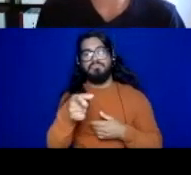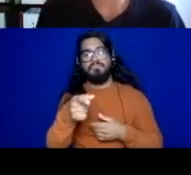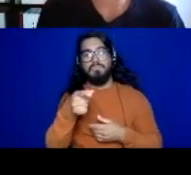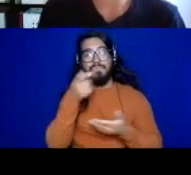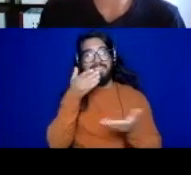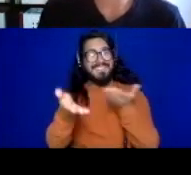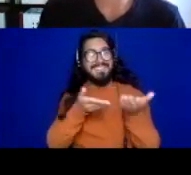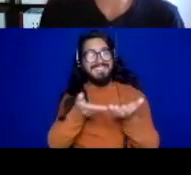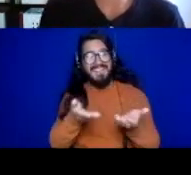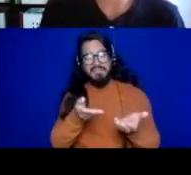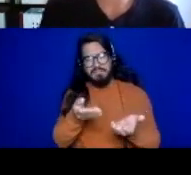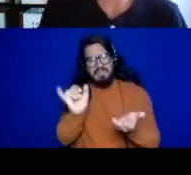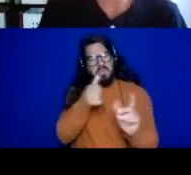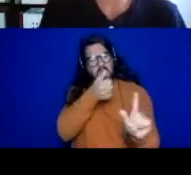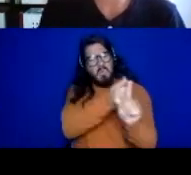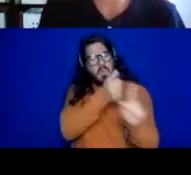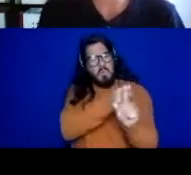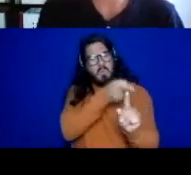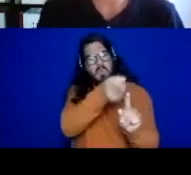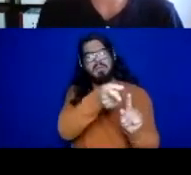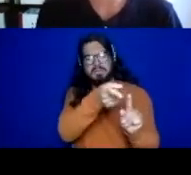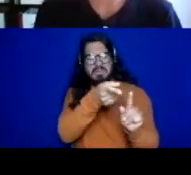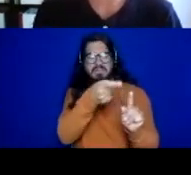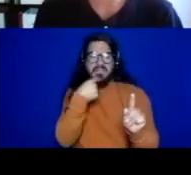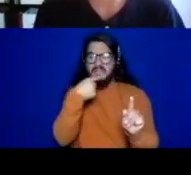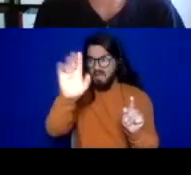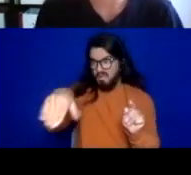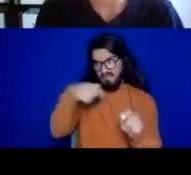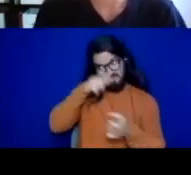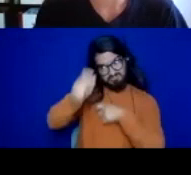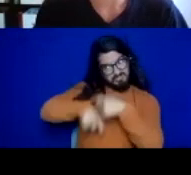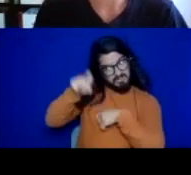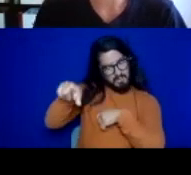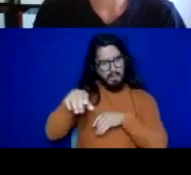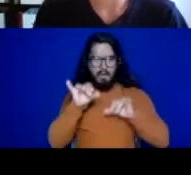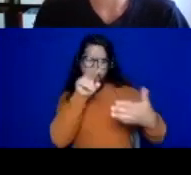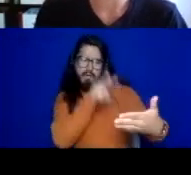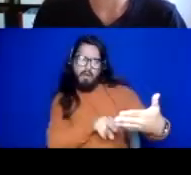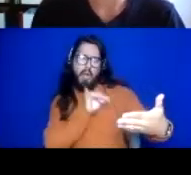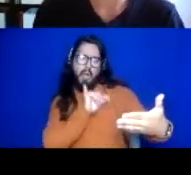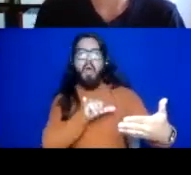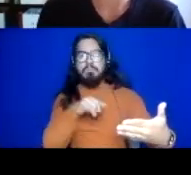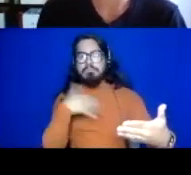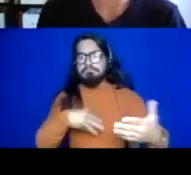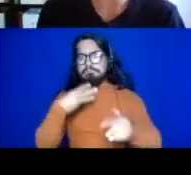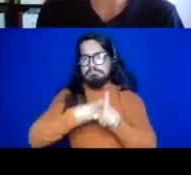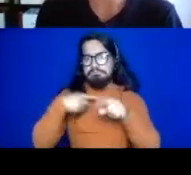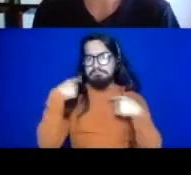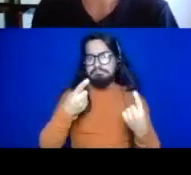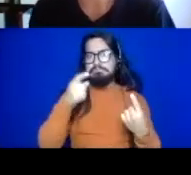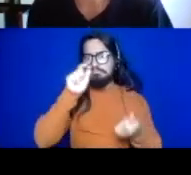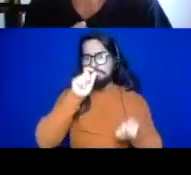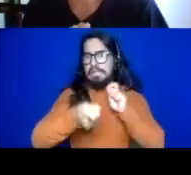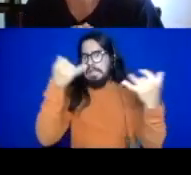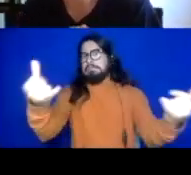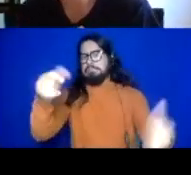Los servicios también dejan saber si no la han cambiado mucho tiempo. Algunas herramientas nos dicen que tu